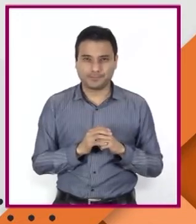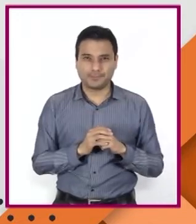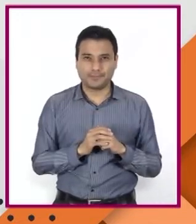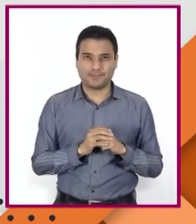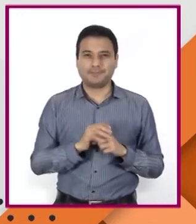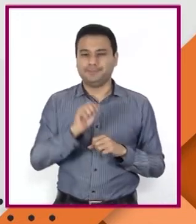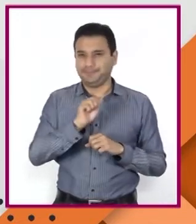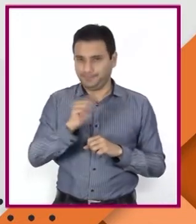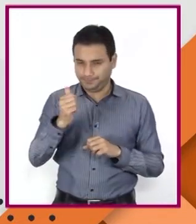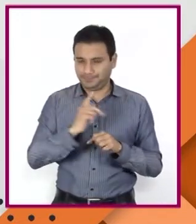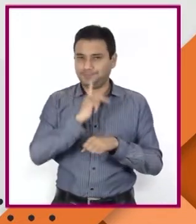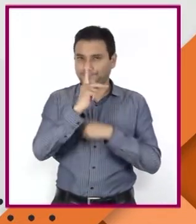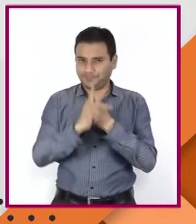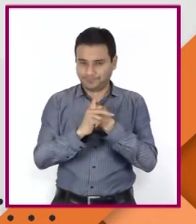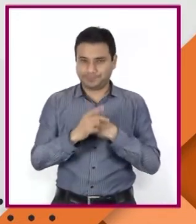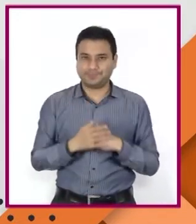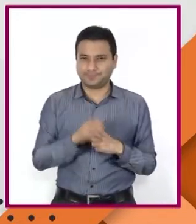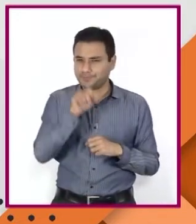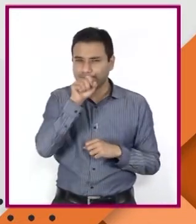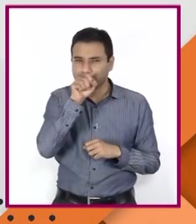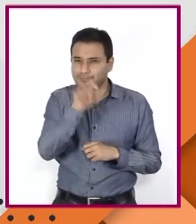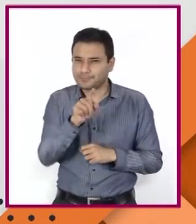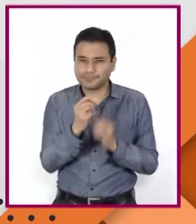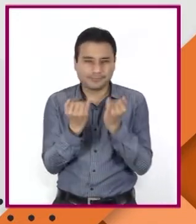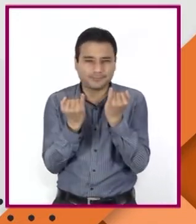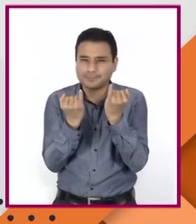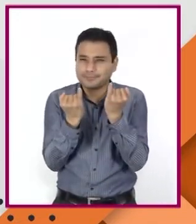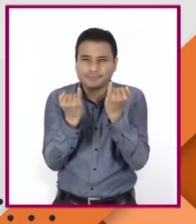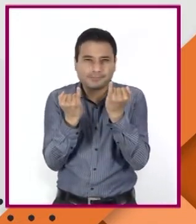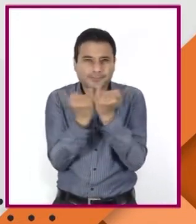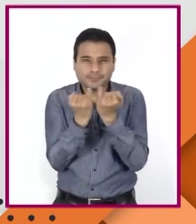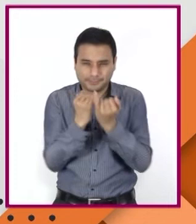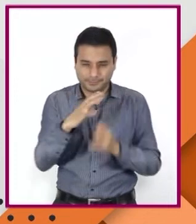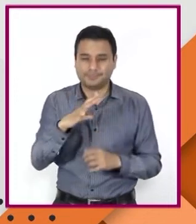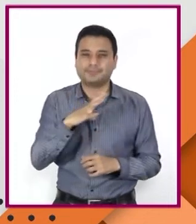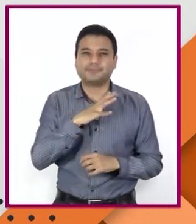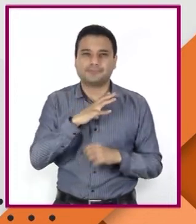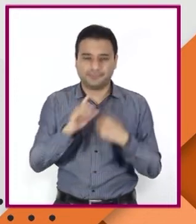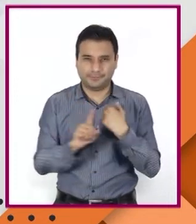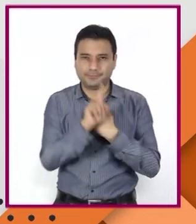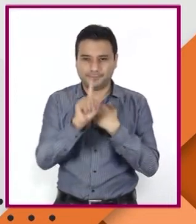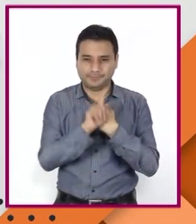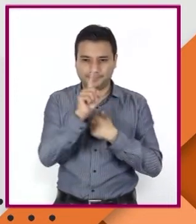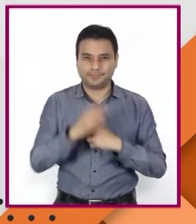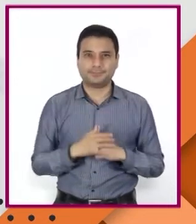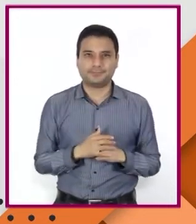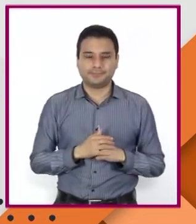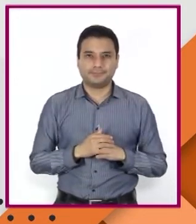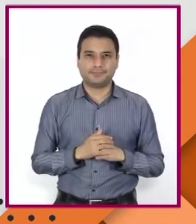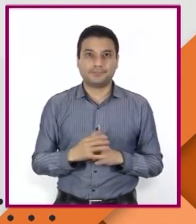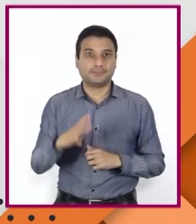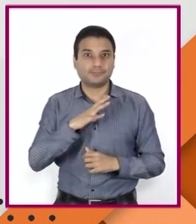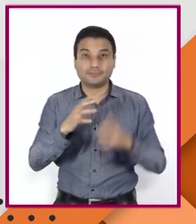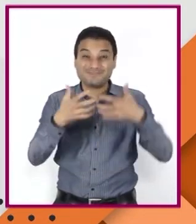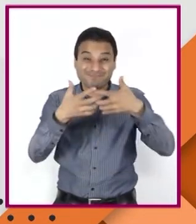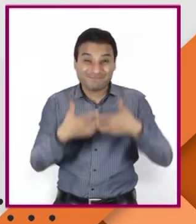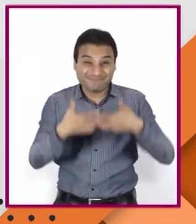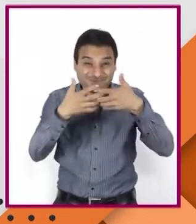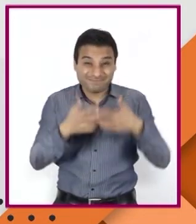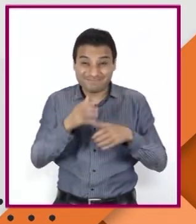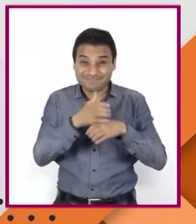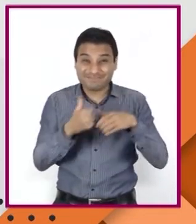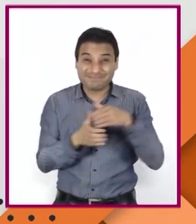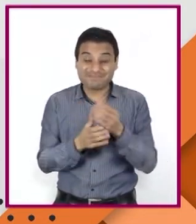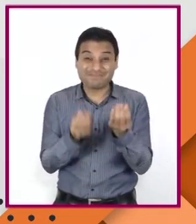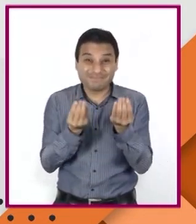del mundo, se reprodujo el mismo fenómeno que en ese país. Hubo sobreproducción, caída de